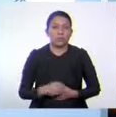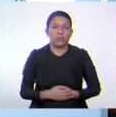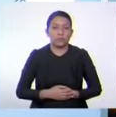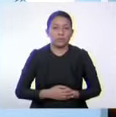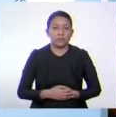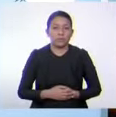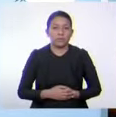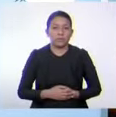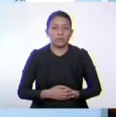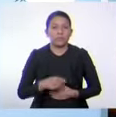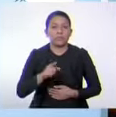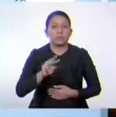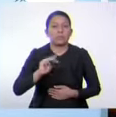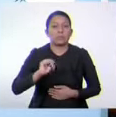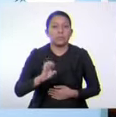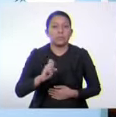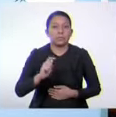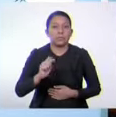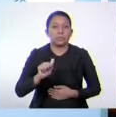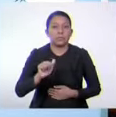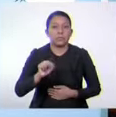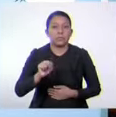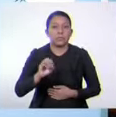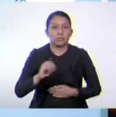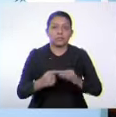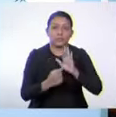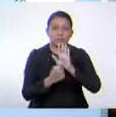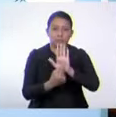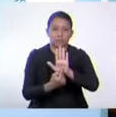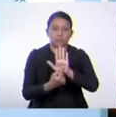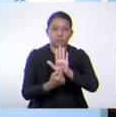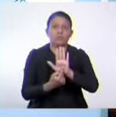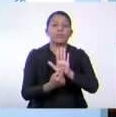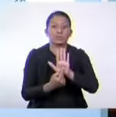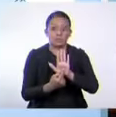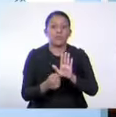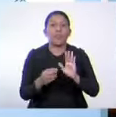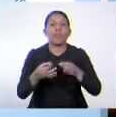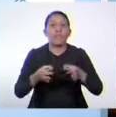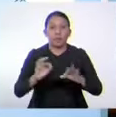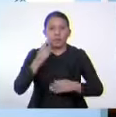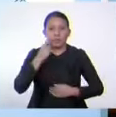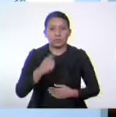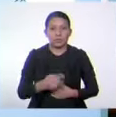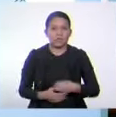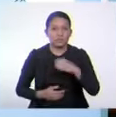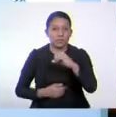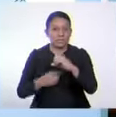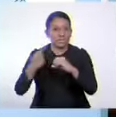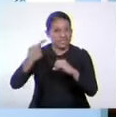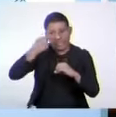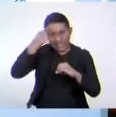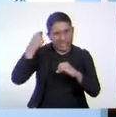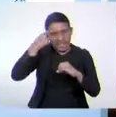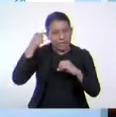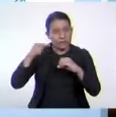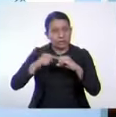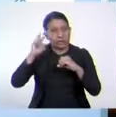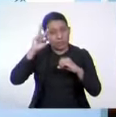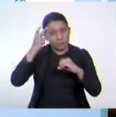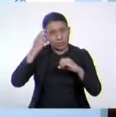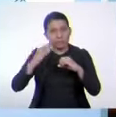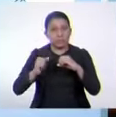el metano. Se los presento. Esta es su forma. La esfera negra corresponde al carbono